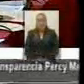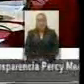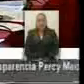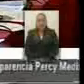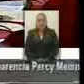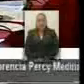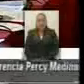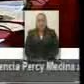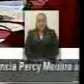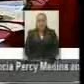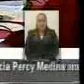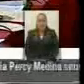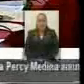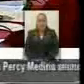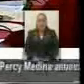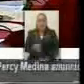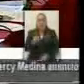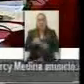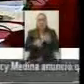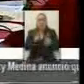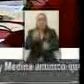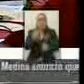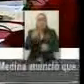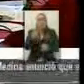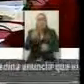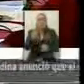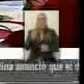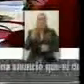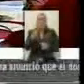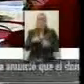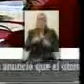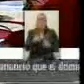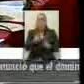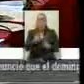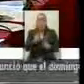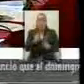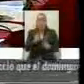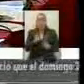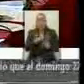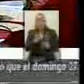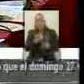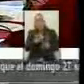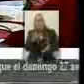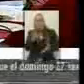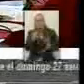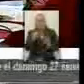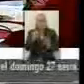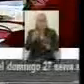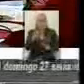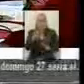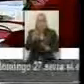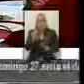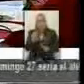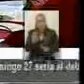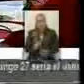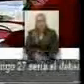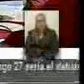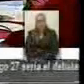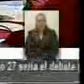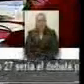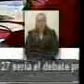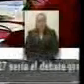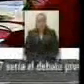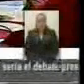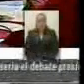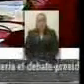está en el $138. $54 de diferencia. No, decidieron no tanto. No $60 de diferencia, $54, un poquito menos. Esa